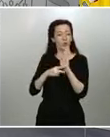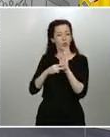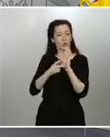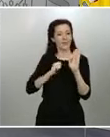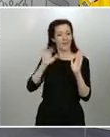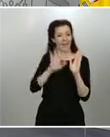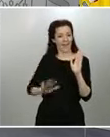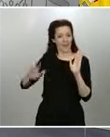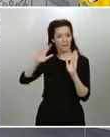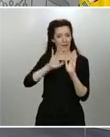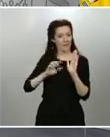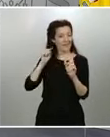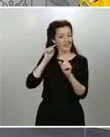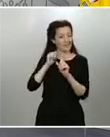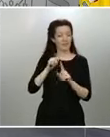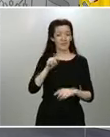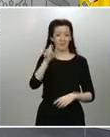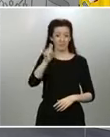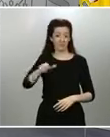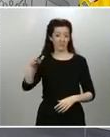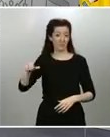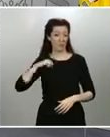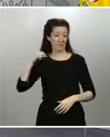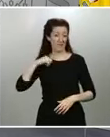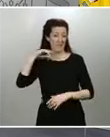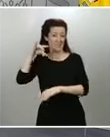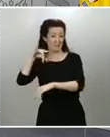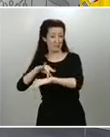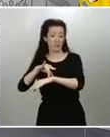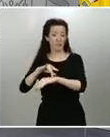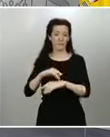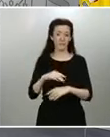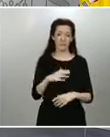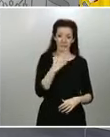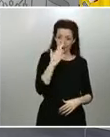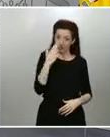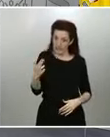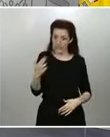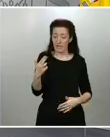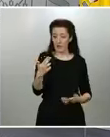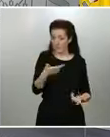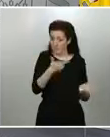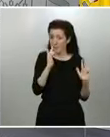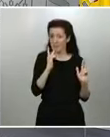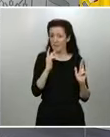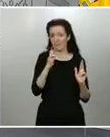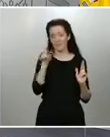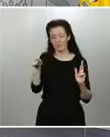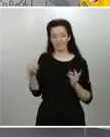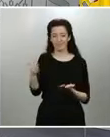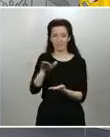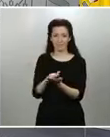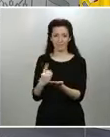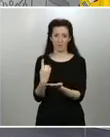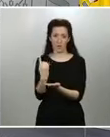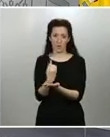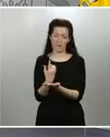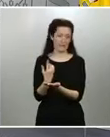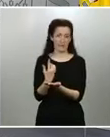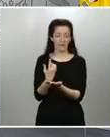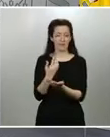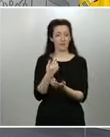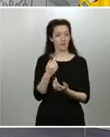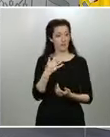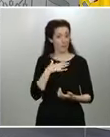enfermos a los hospitales y evitar que sigan muriendo personas solas y que ese protocolo tenga carácter nacional gracias